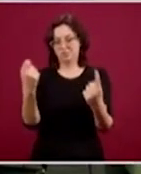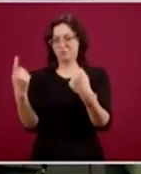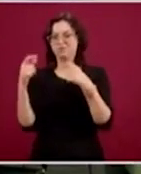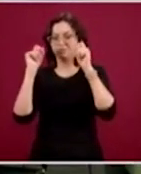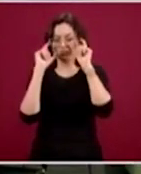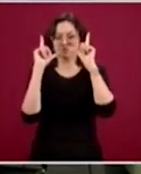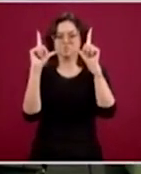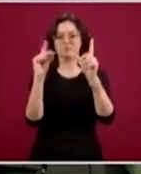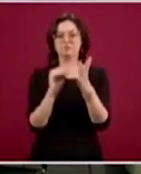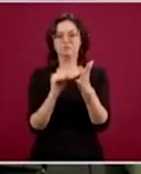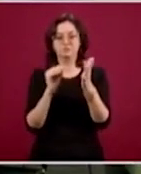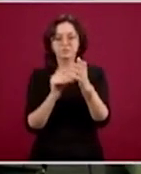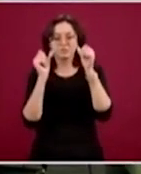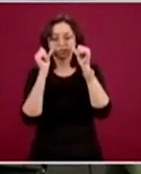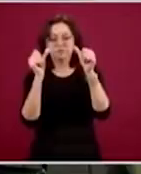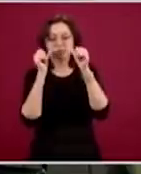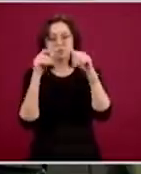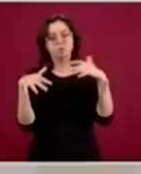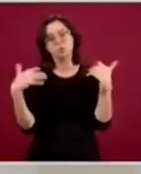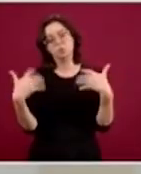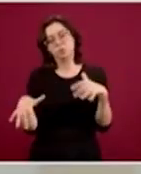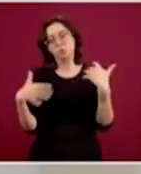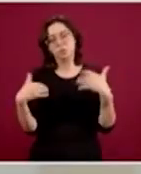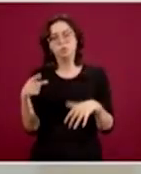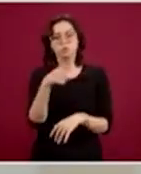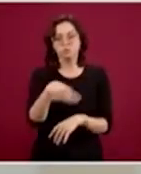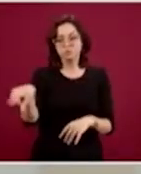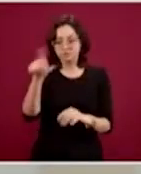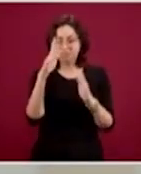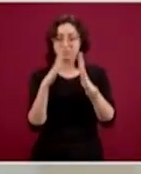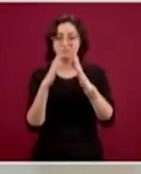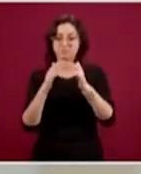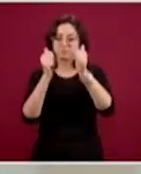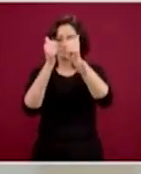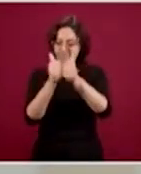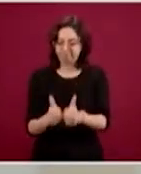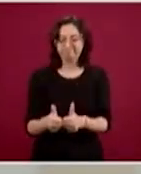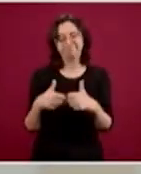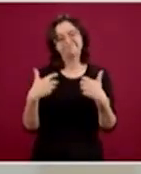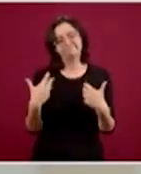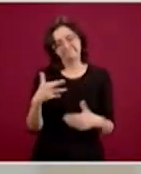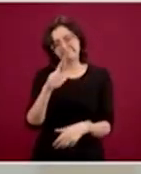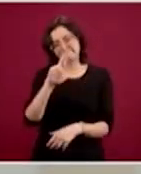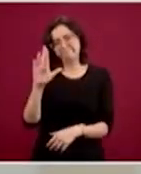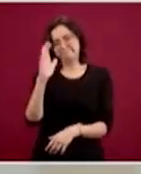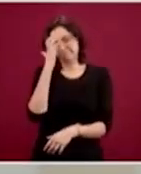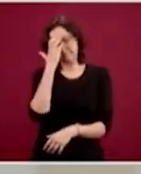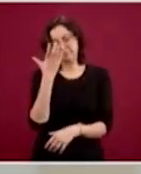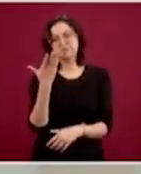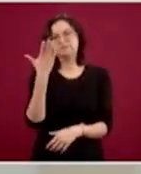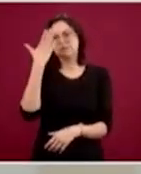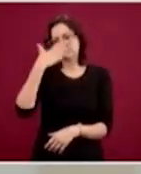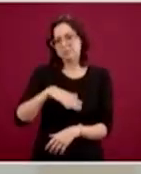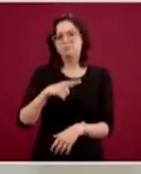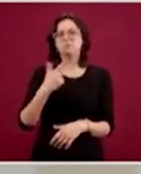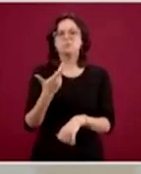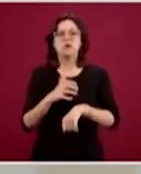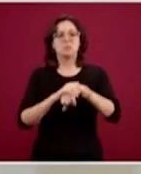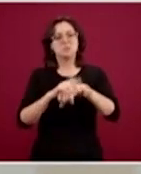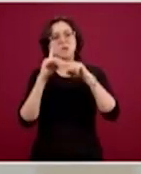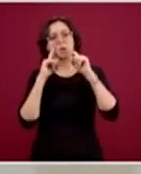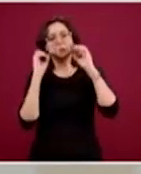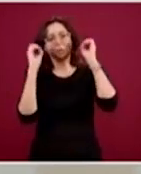están viendo. Queremos reconocerles que se estén quedando en casa. Sabemos que es difícil para ustedes no ver a sus